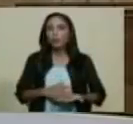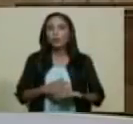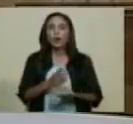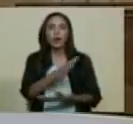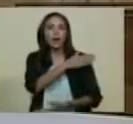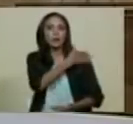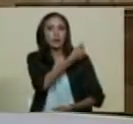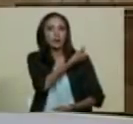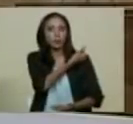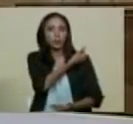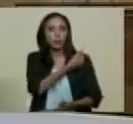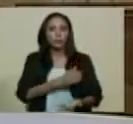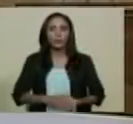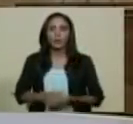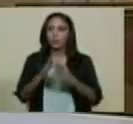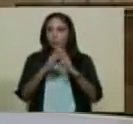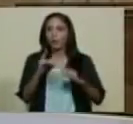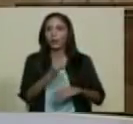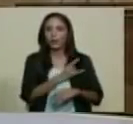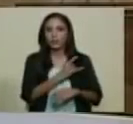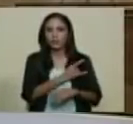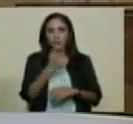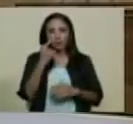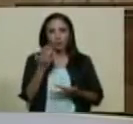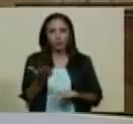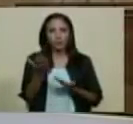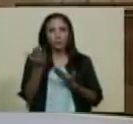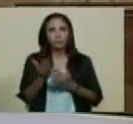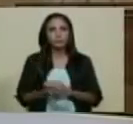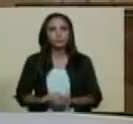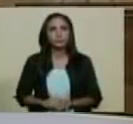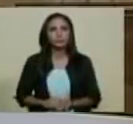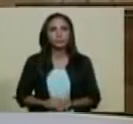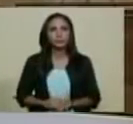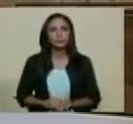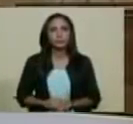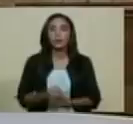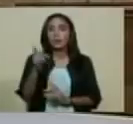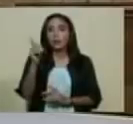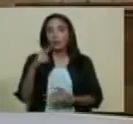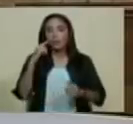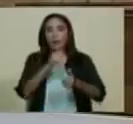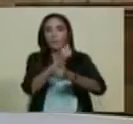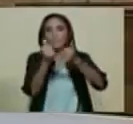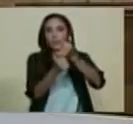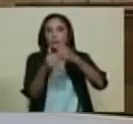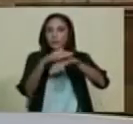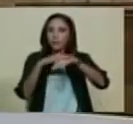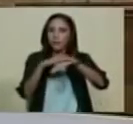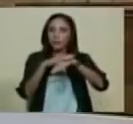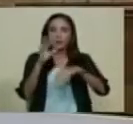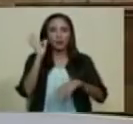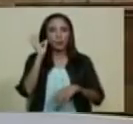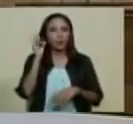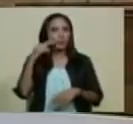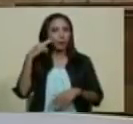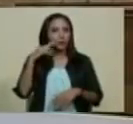Gallegos, compañero, a la viceministra joven, Guarnieri.